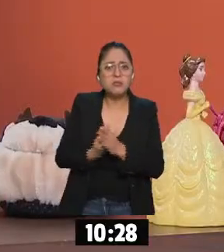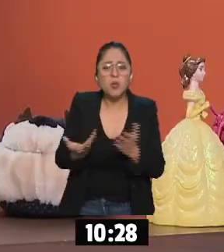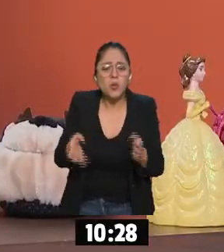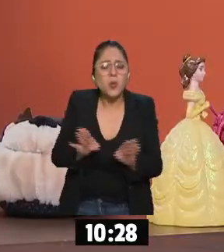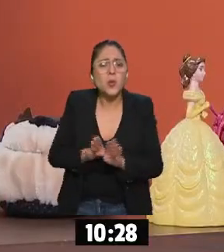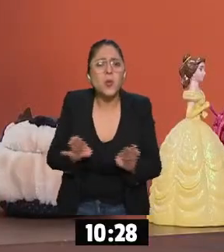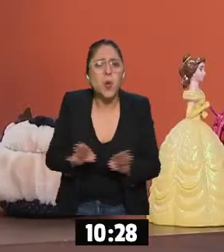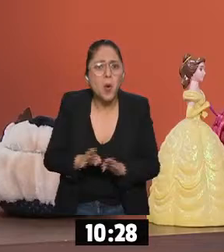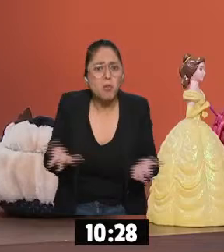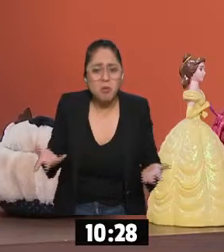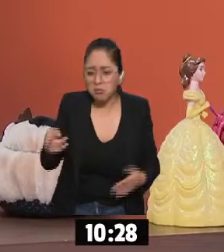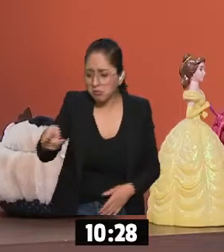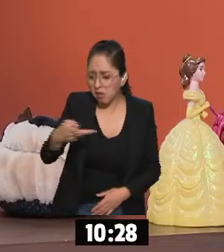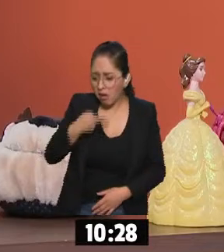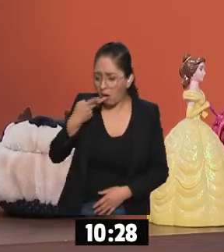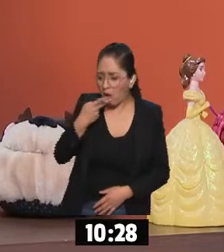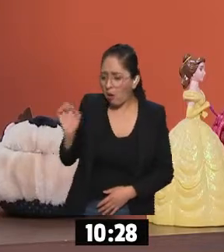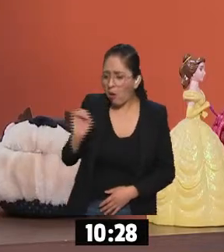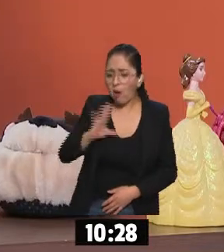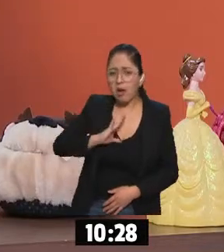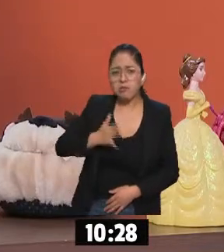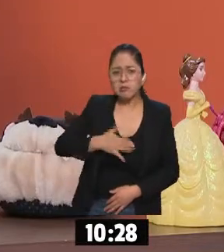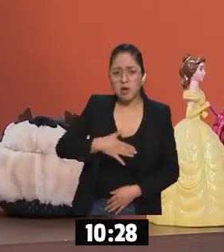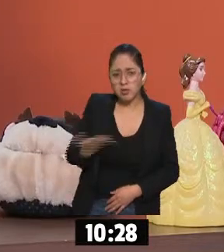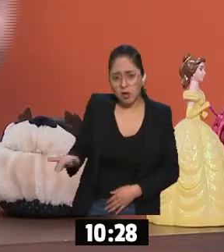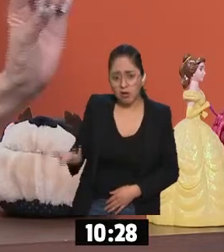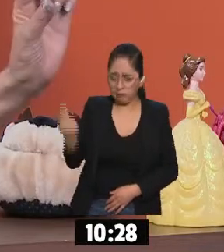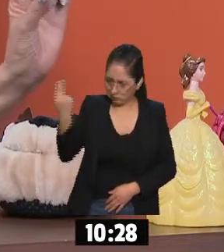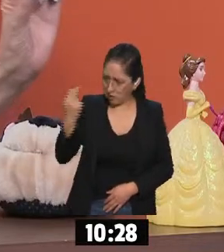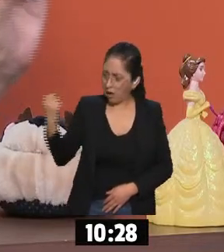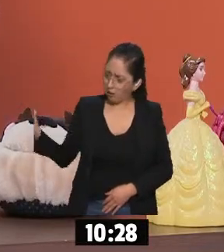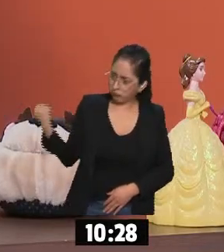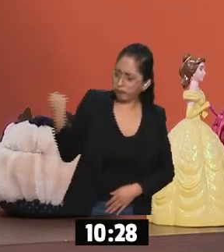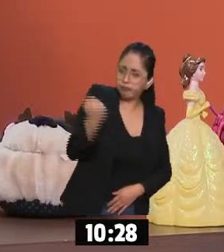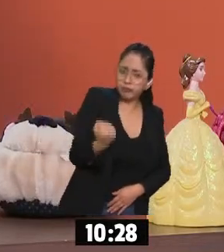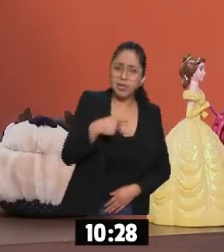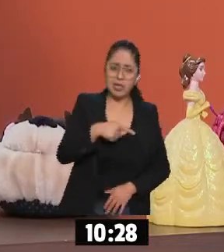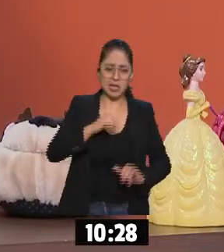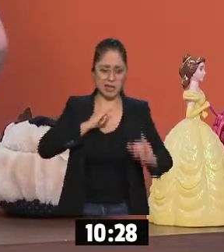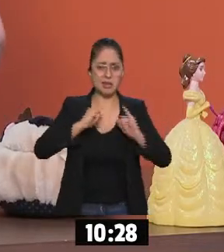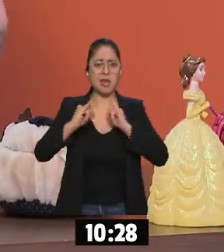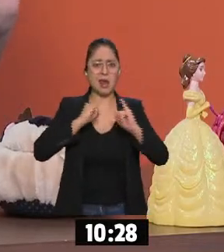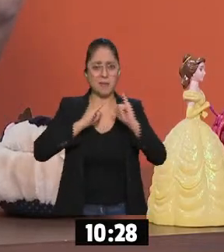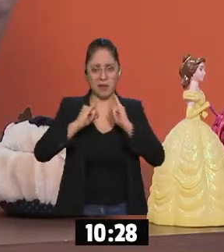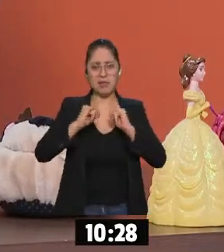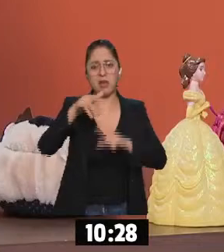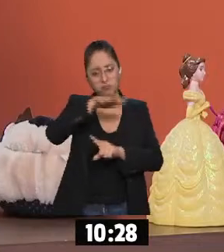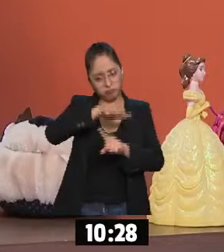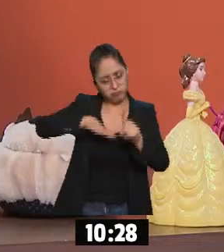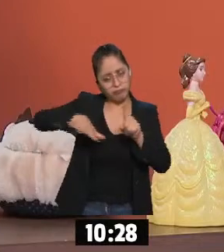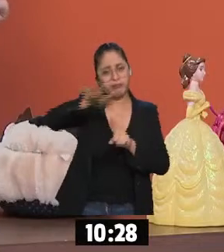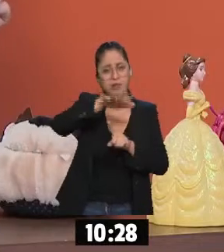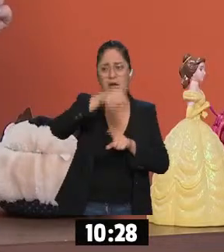un relajo. Tendría que haber un traductor además de zona, porque hay una